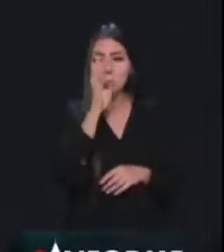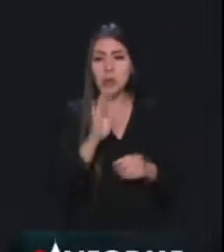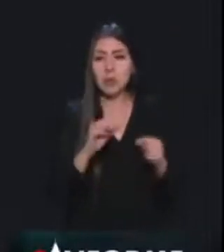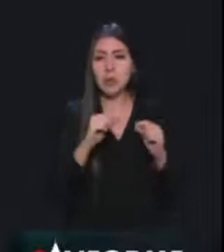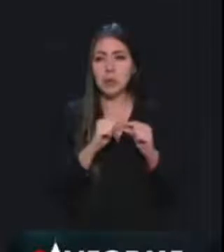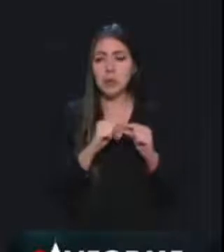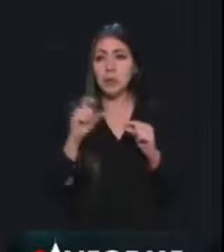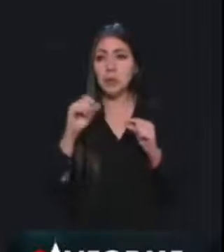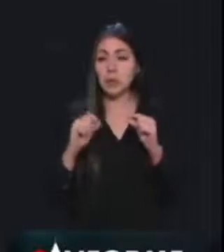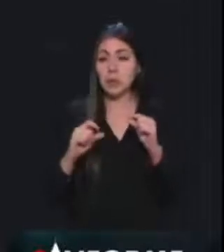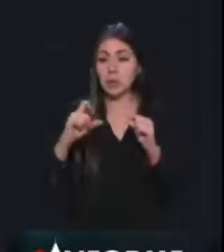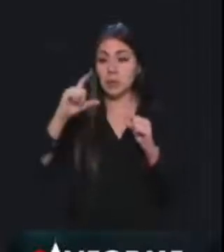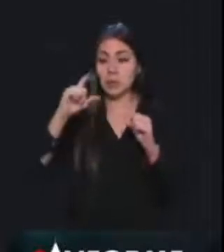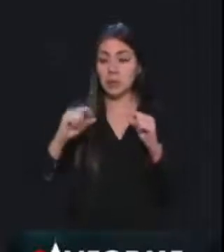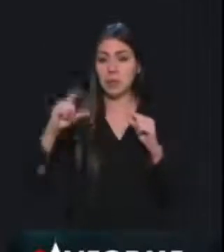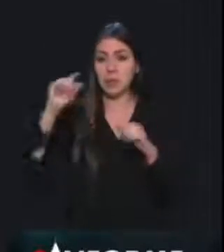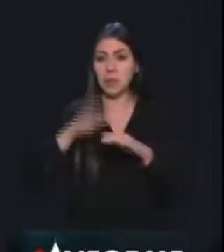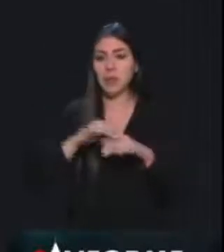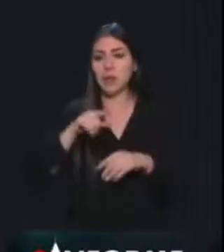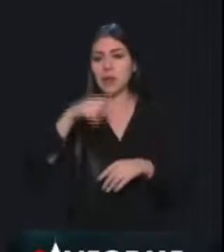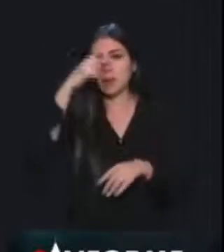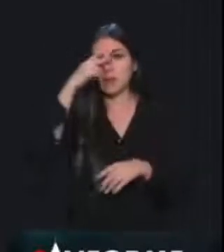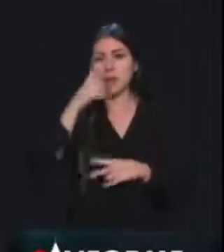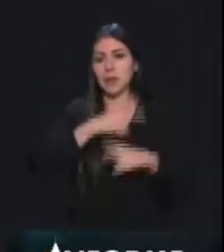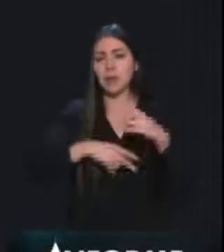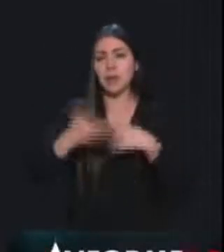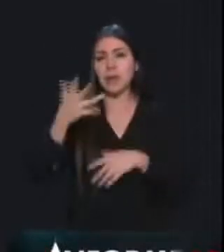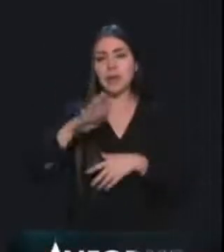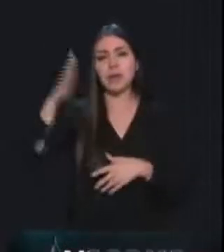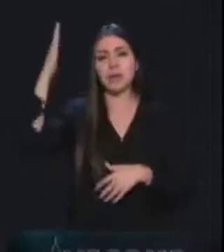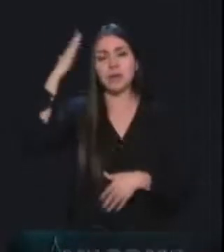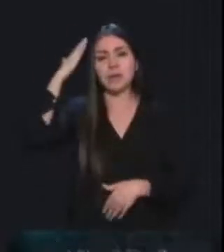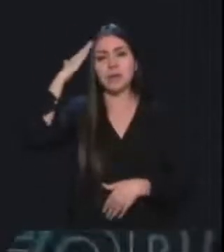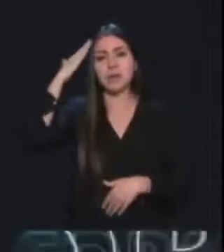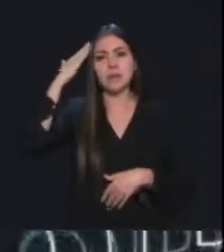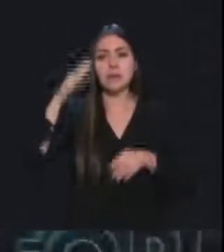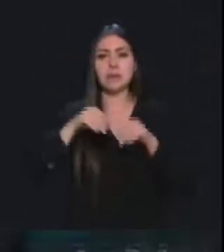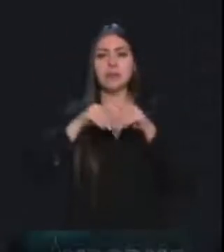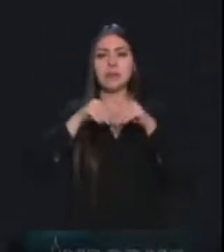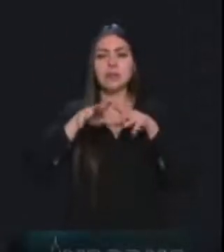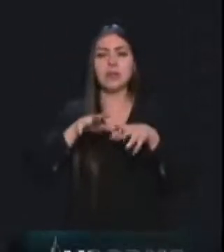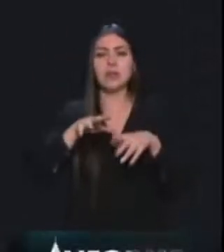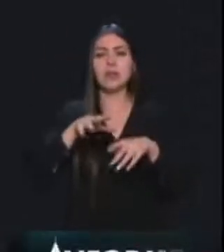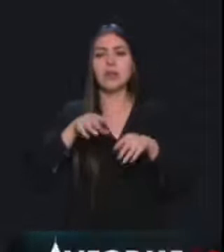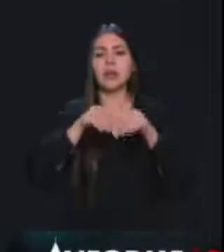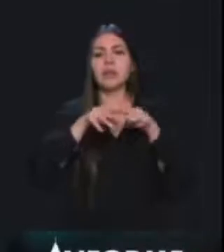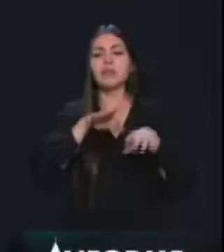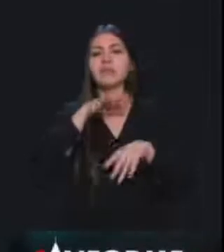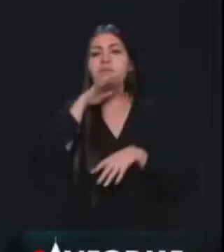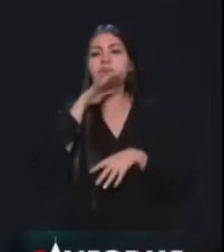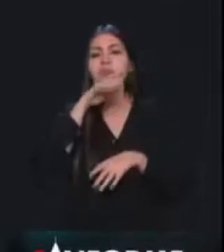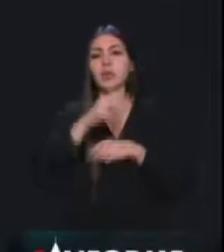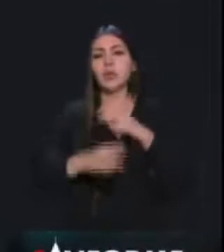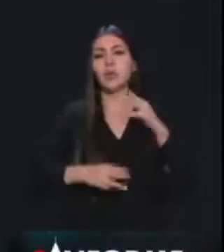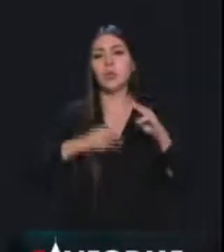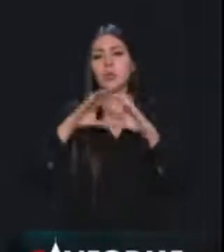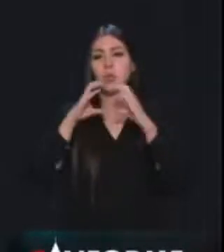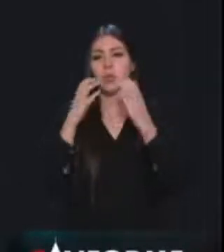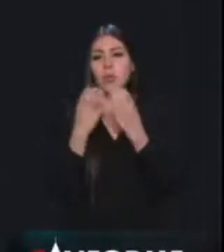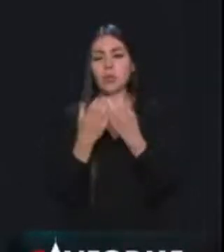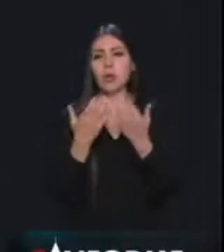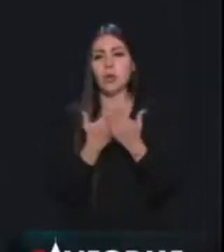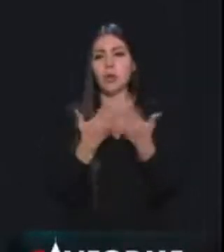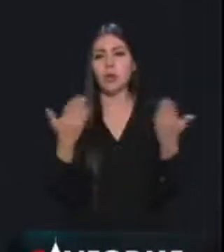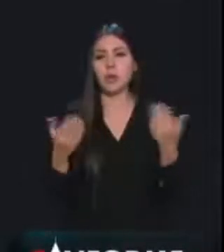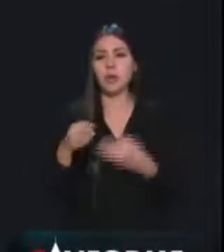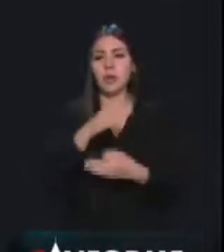los 10 principales emisores de carbono al mundo. Ahí ya estamos generando a nivel per